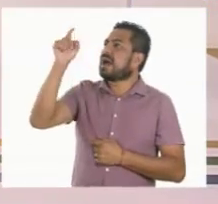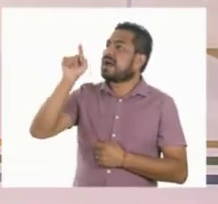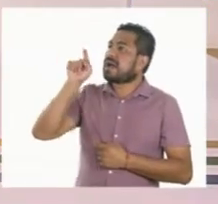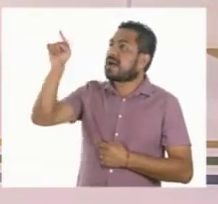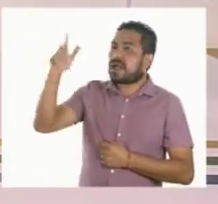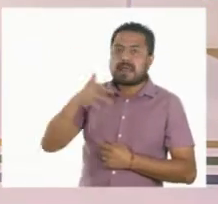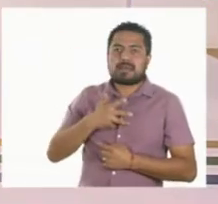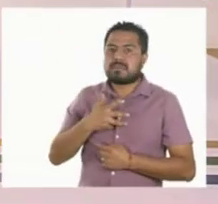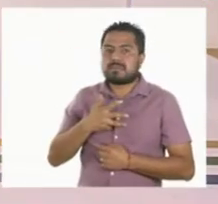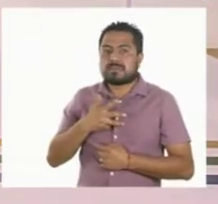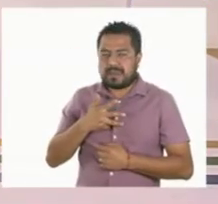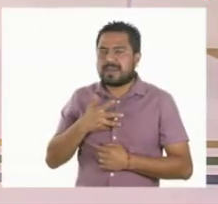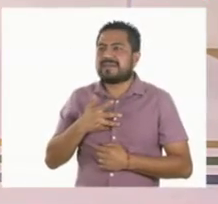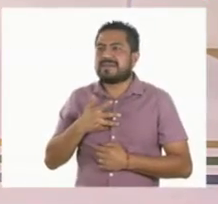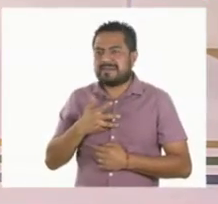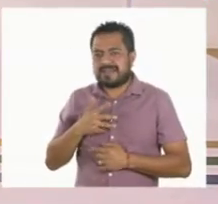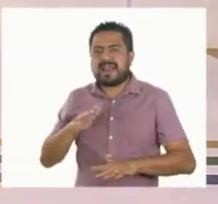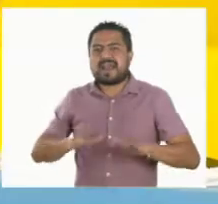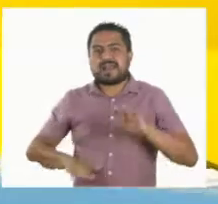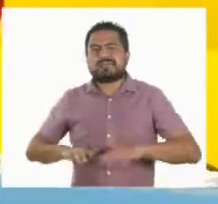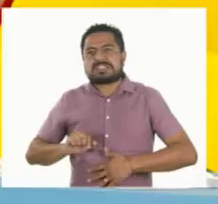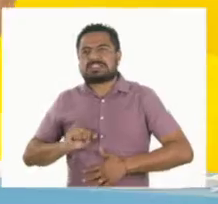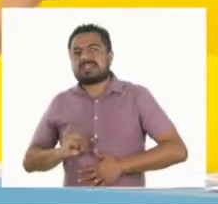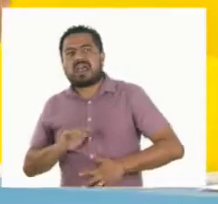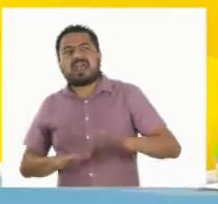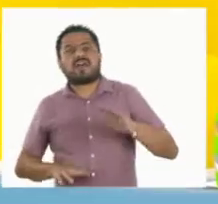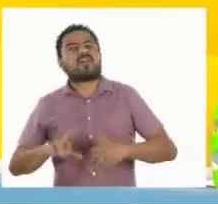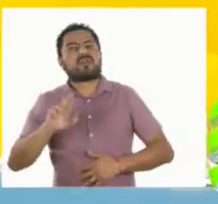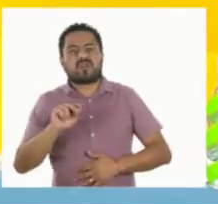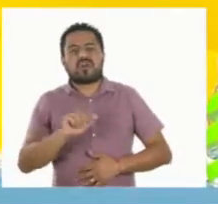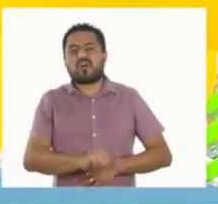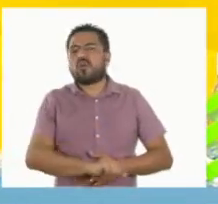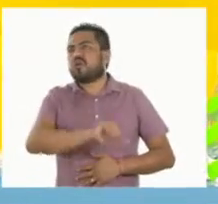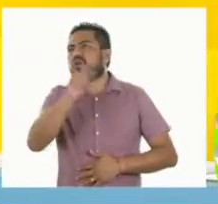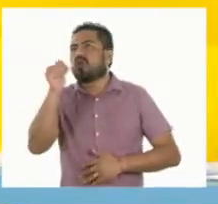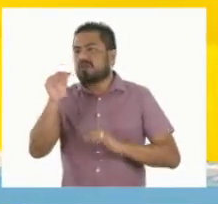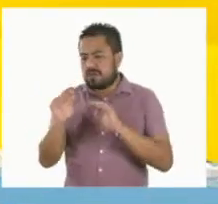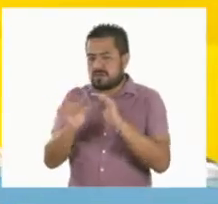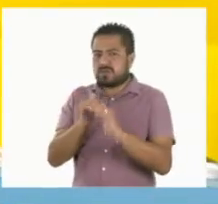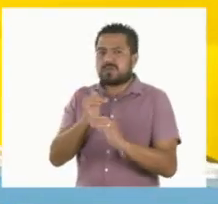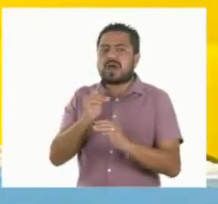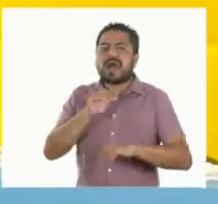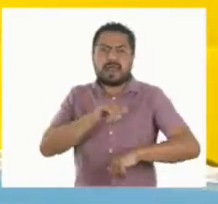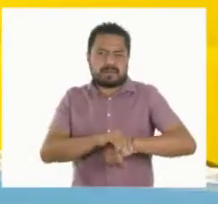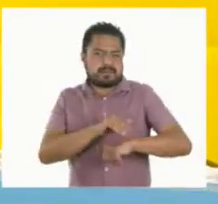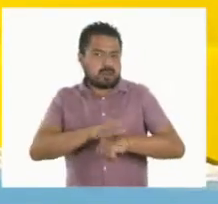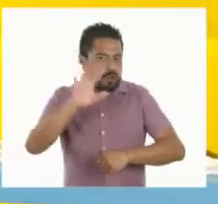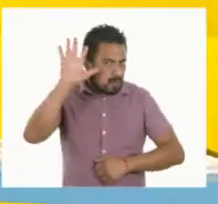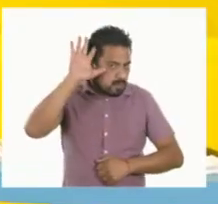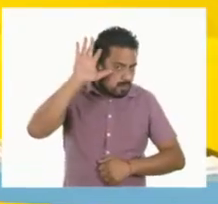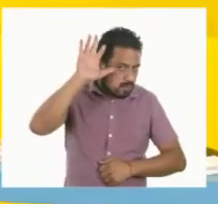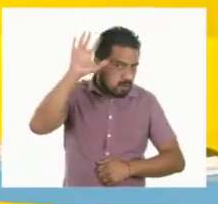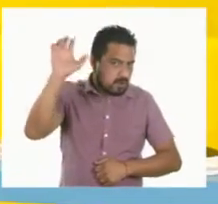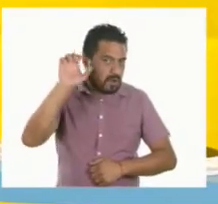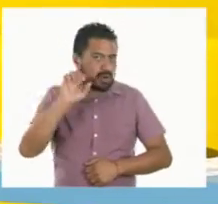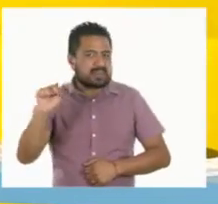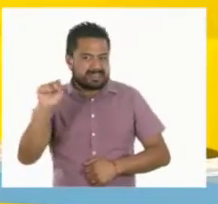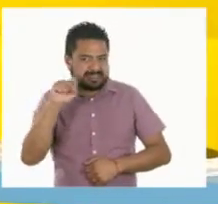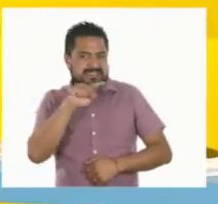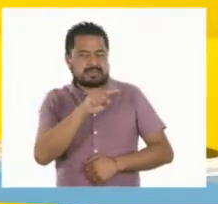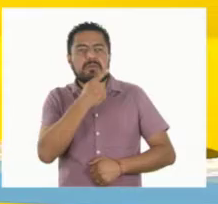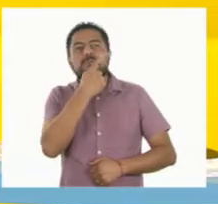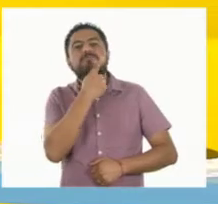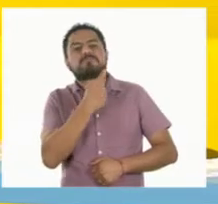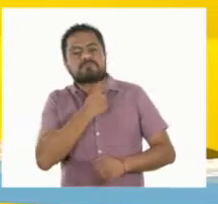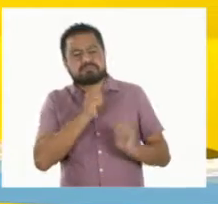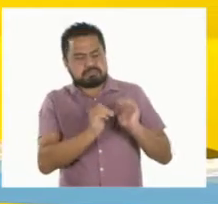ahí! Y entonces, a veces sí, a veces no. Tenemos otro comentario de un amigo de Morelos. A ver, a ver. Alberto